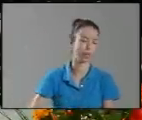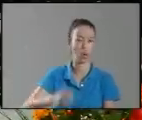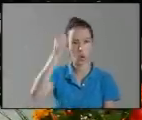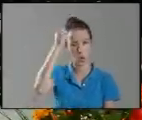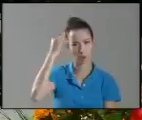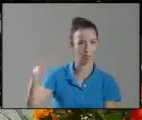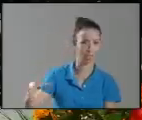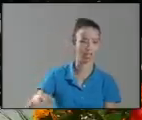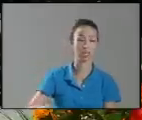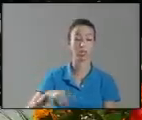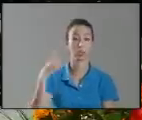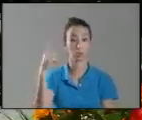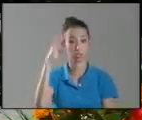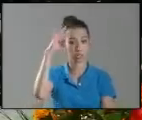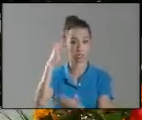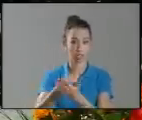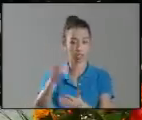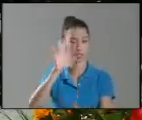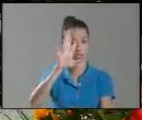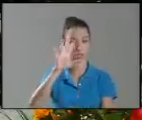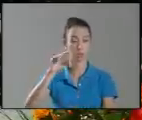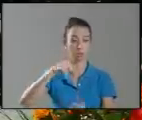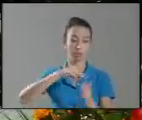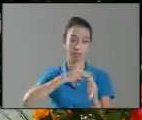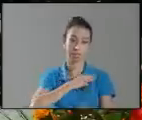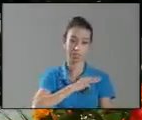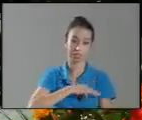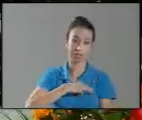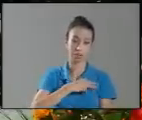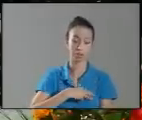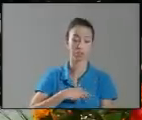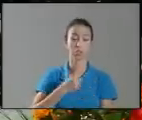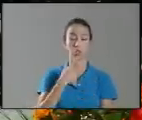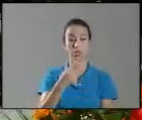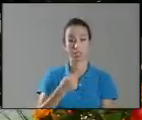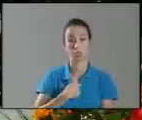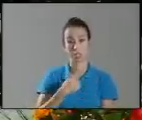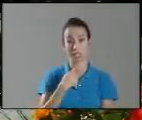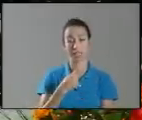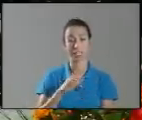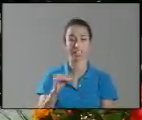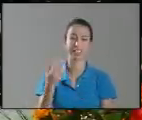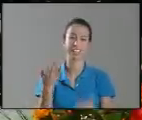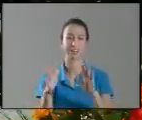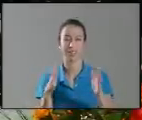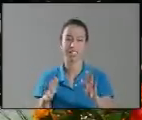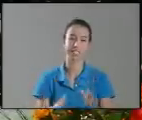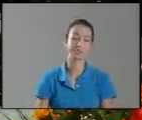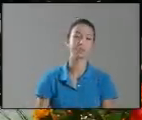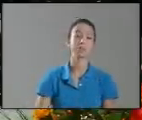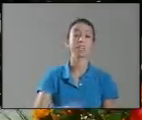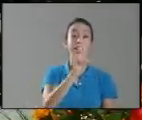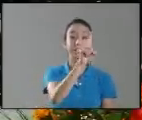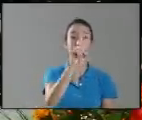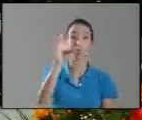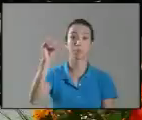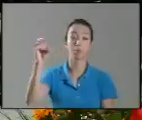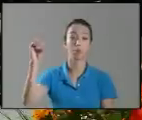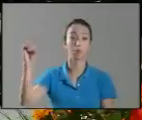bueno, evangelistas, pastores y maestros quizás sí creen, pero apóstoles y profetas, olvídese. Y le diría yo que